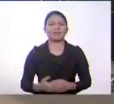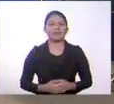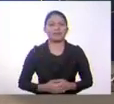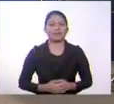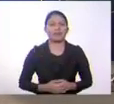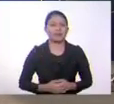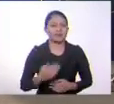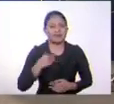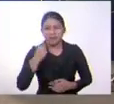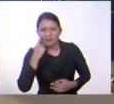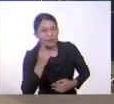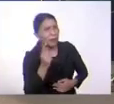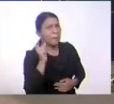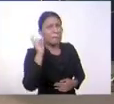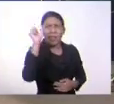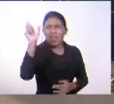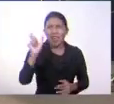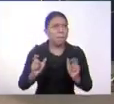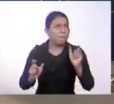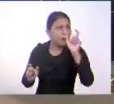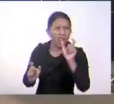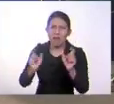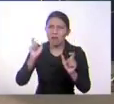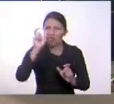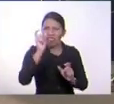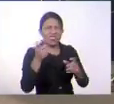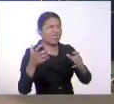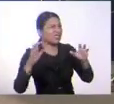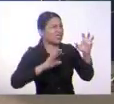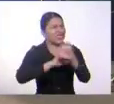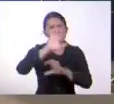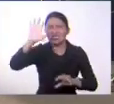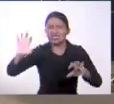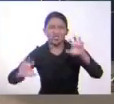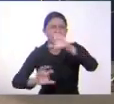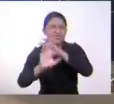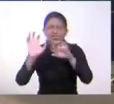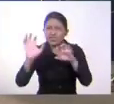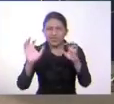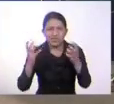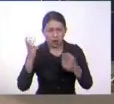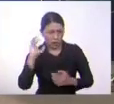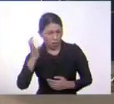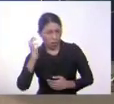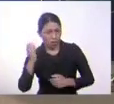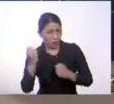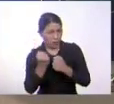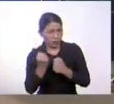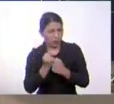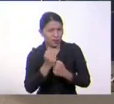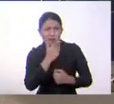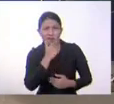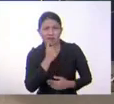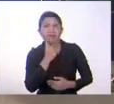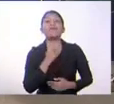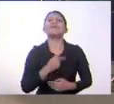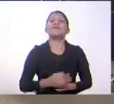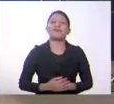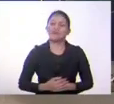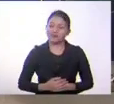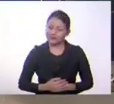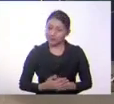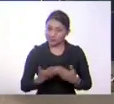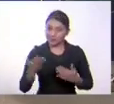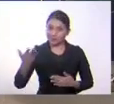yo veo aquí palabras están mezcladas, pero yo creo que los colores nos pueden ayudar como a ordenar. Por supuesto. ¿Qué te parece